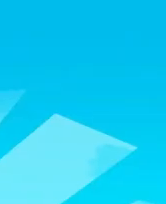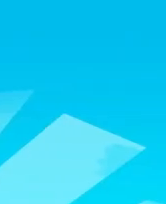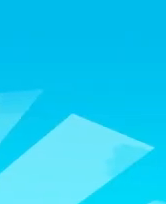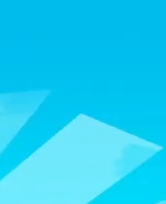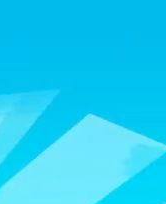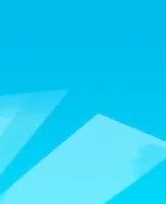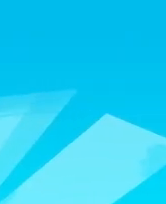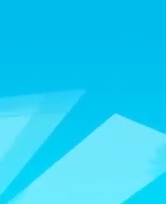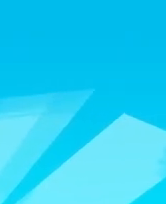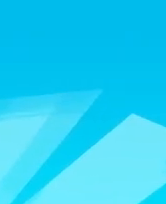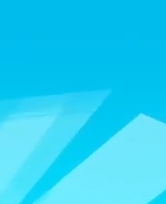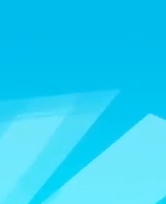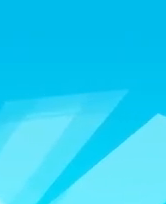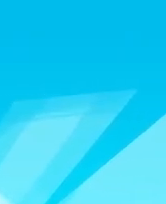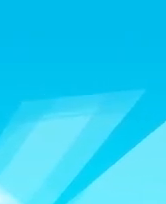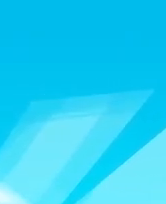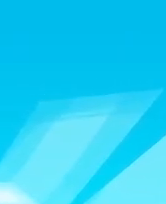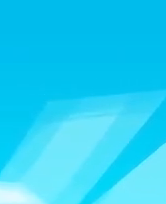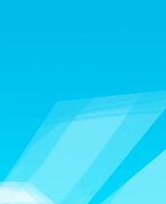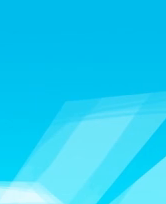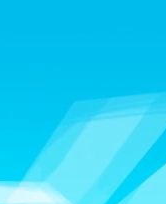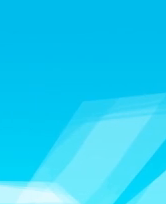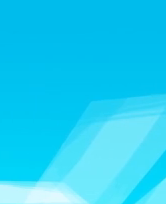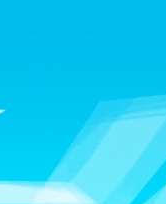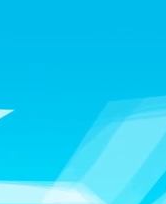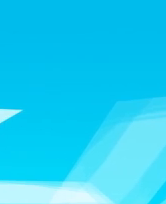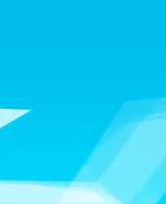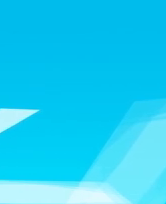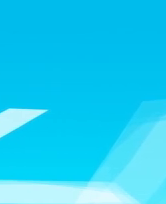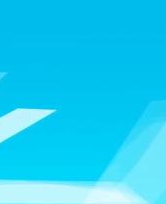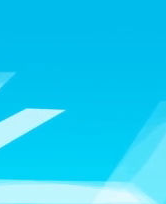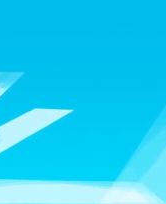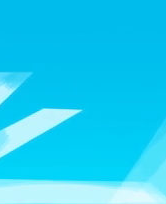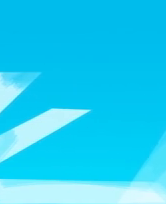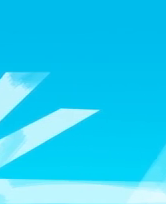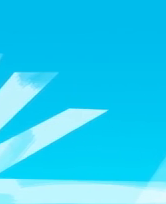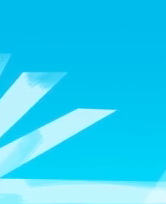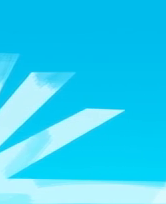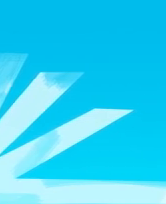Y uno, y dos, y un, dos, tres.